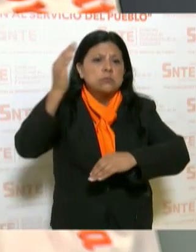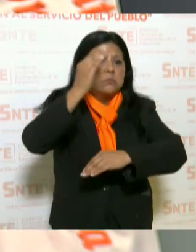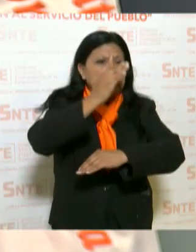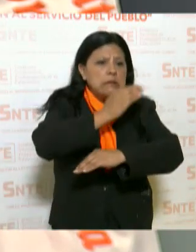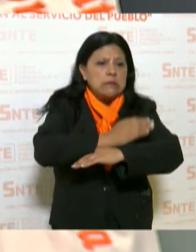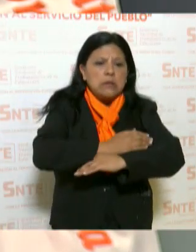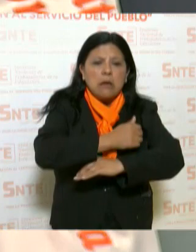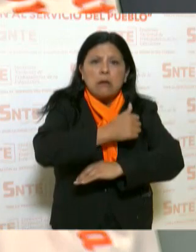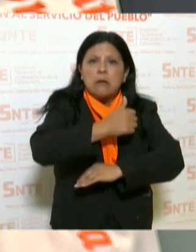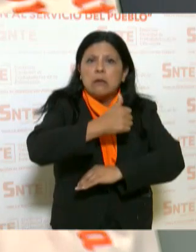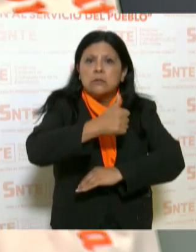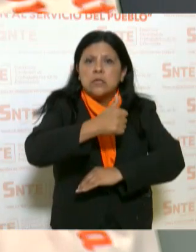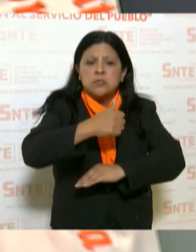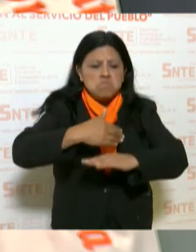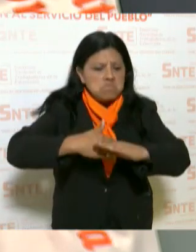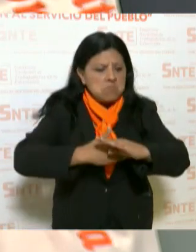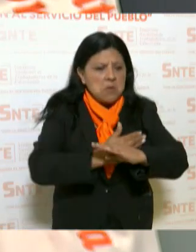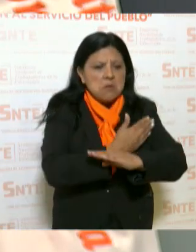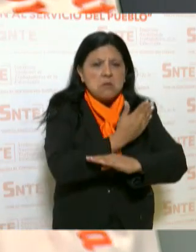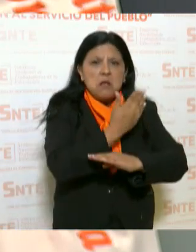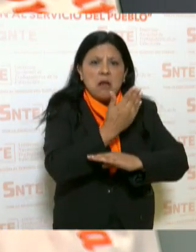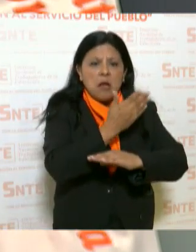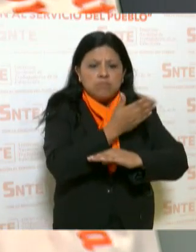de 6 de la mañana a 6 de la tarde.